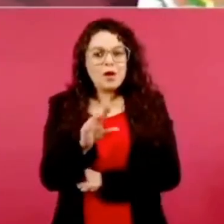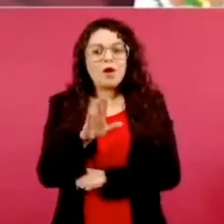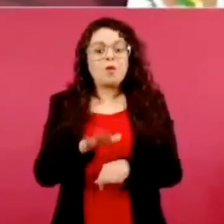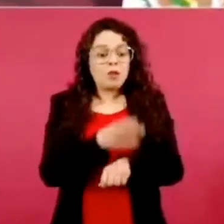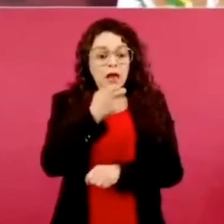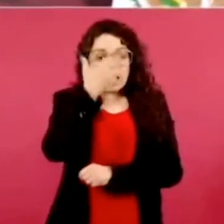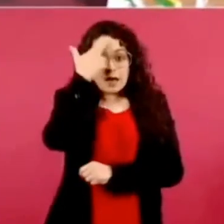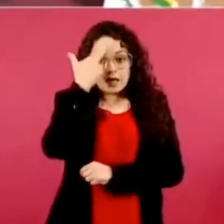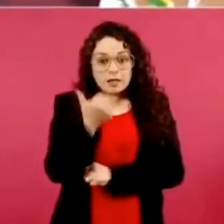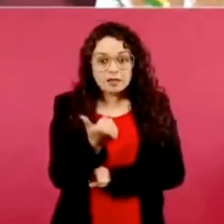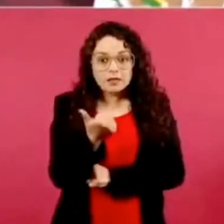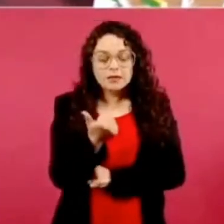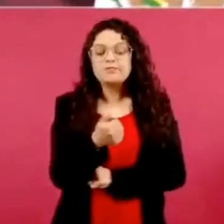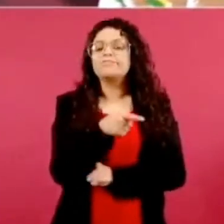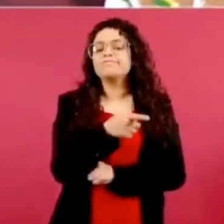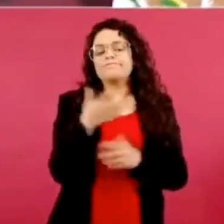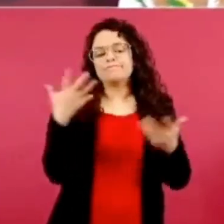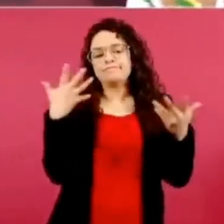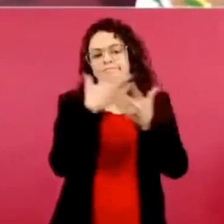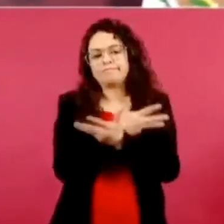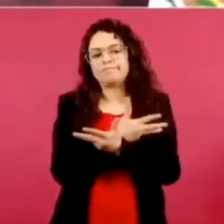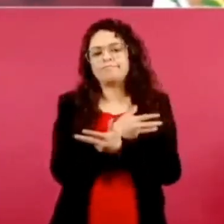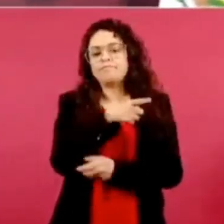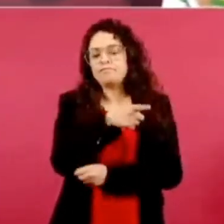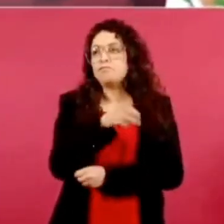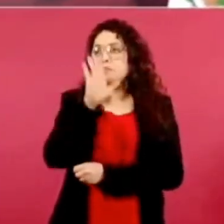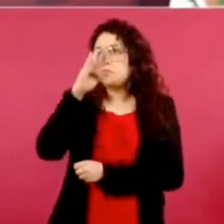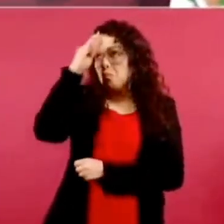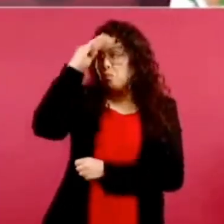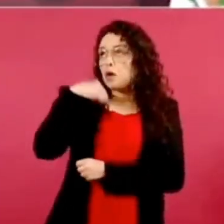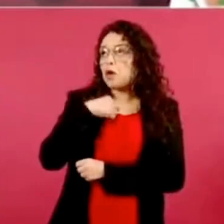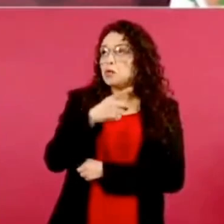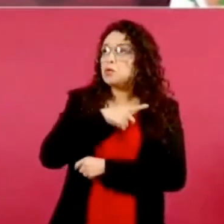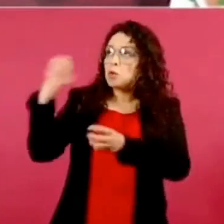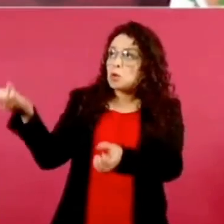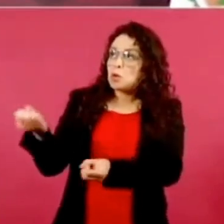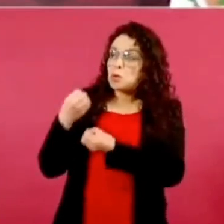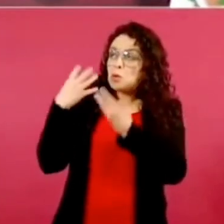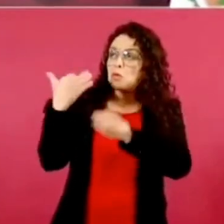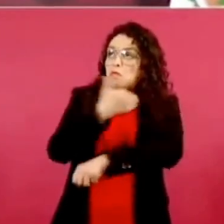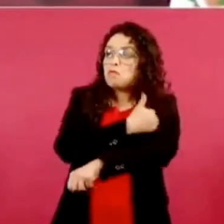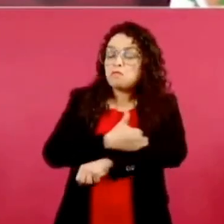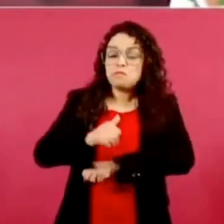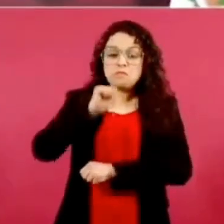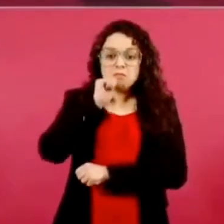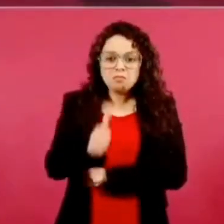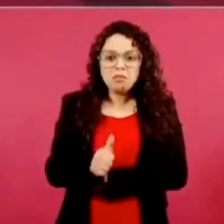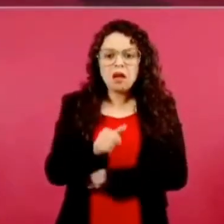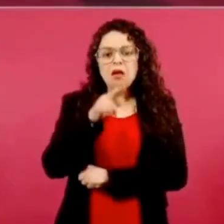la felicidad en las drogas, porque eso es